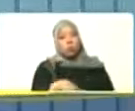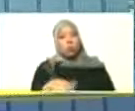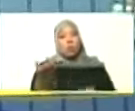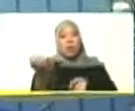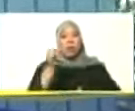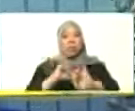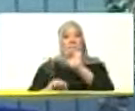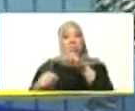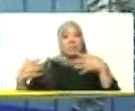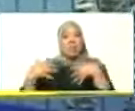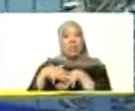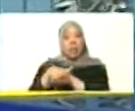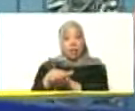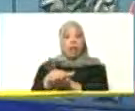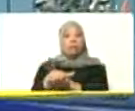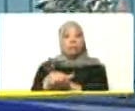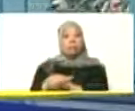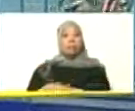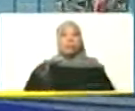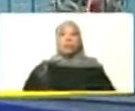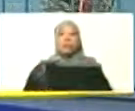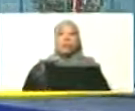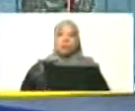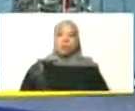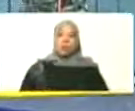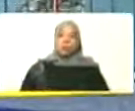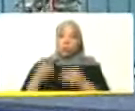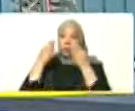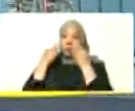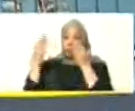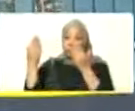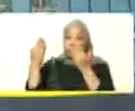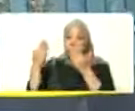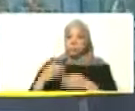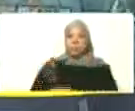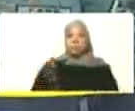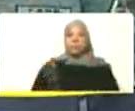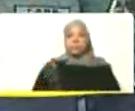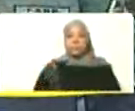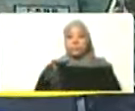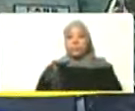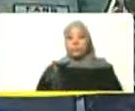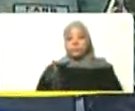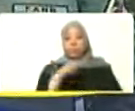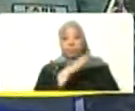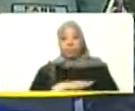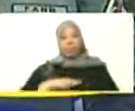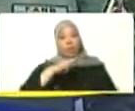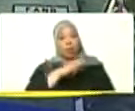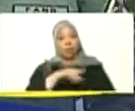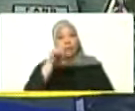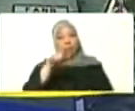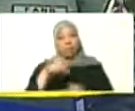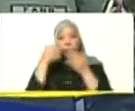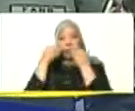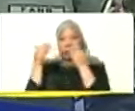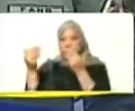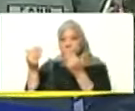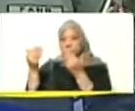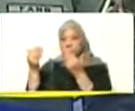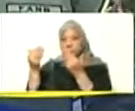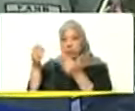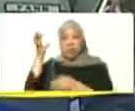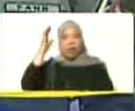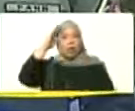defensa integral. Aquí tengo al mayor general Winston Hort Churio Andrade, comandante general de la milicia. También al comandante de la